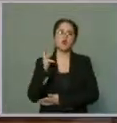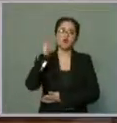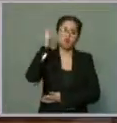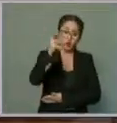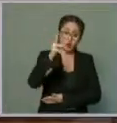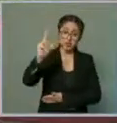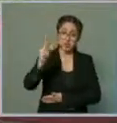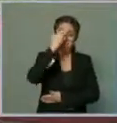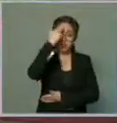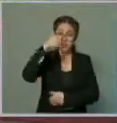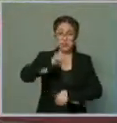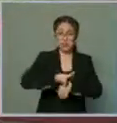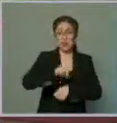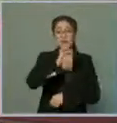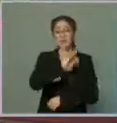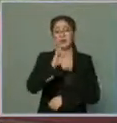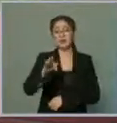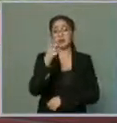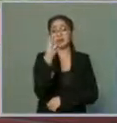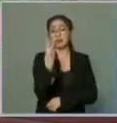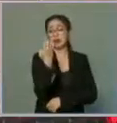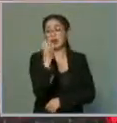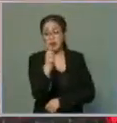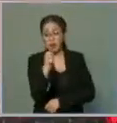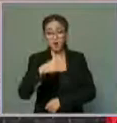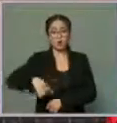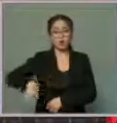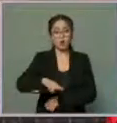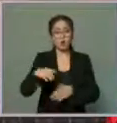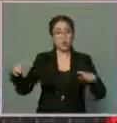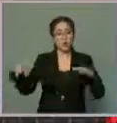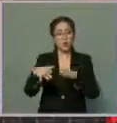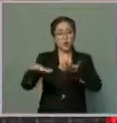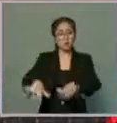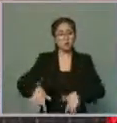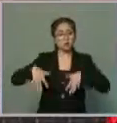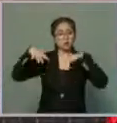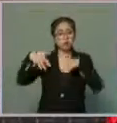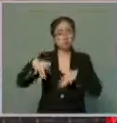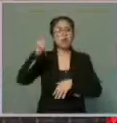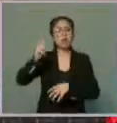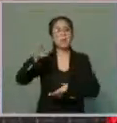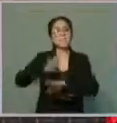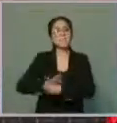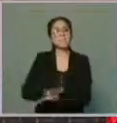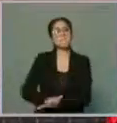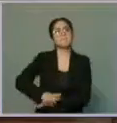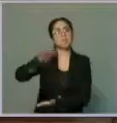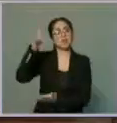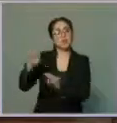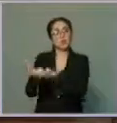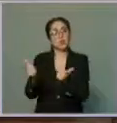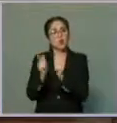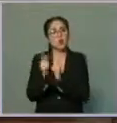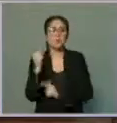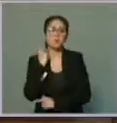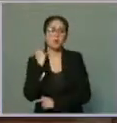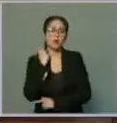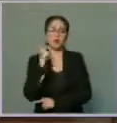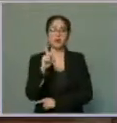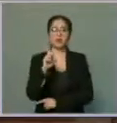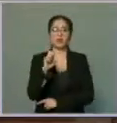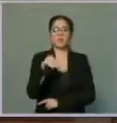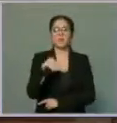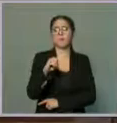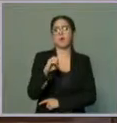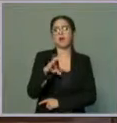3 de enero la mayoría en la Cámara de Representantes ya va a ser del Partido Demócrata y esto aún complica más que puedan